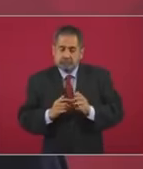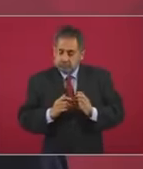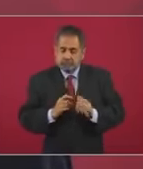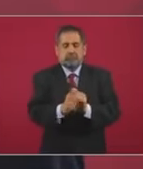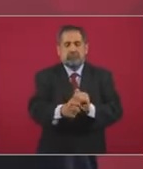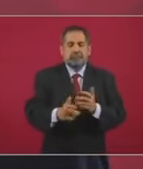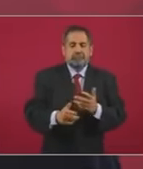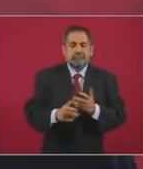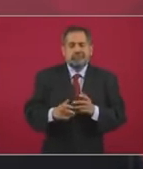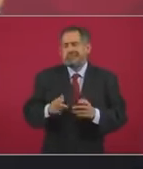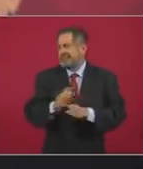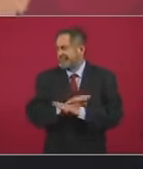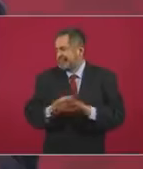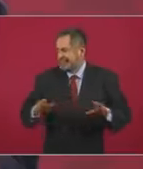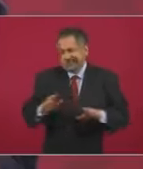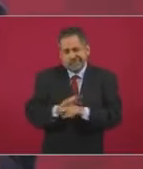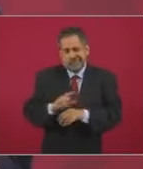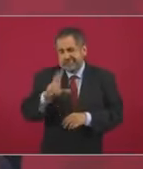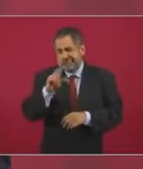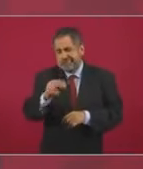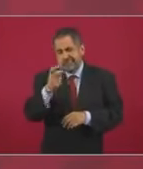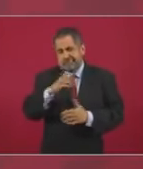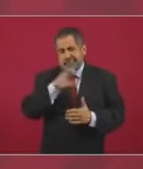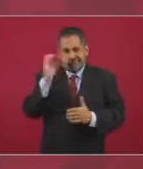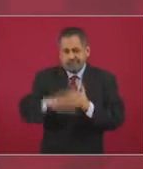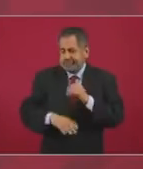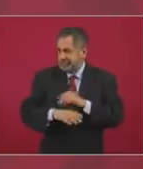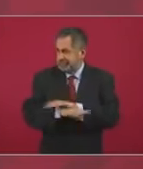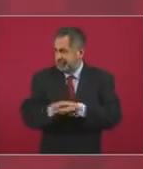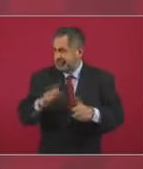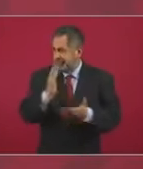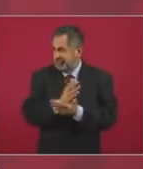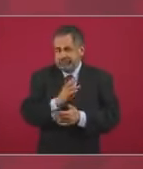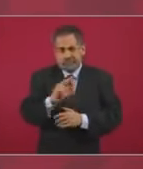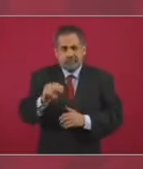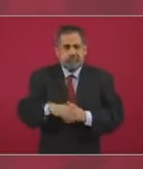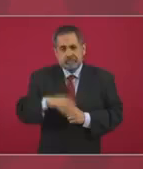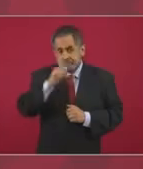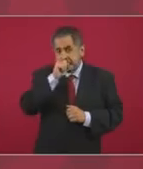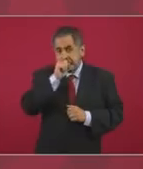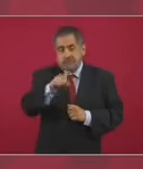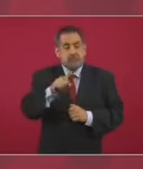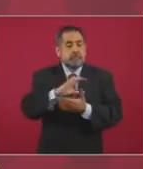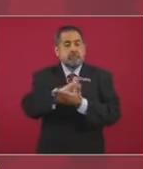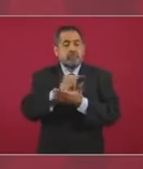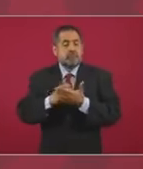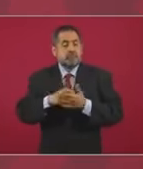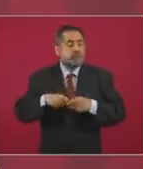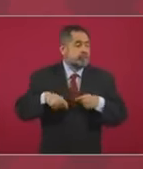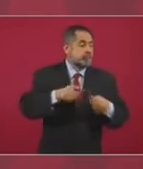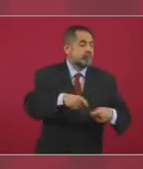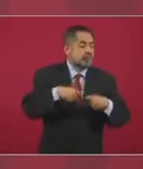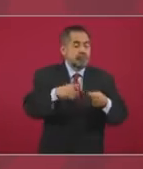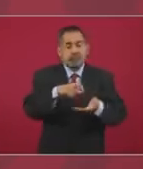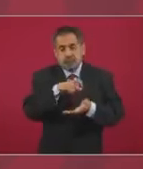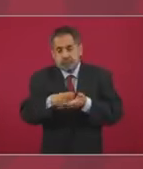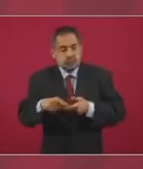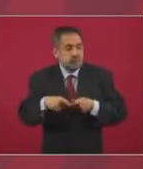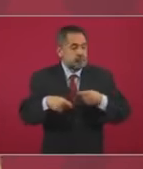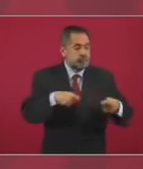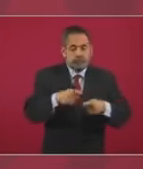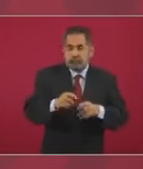tu mordida. Eso ya se terminó. Lo mismo en el caso de contratos, compras,